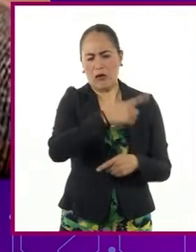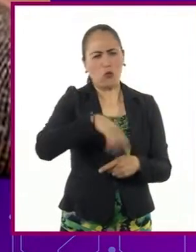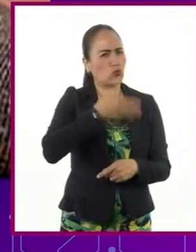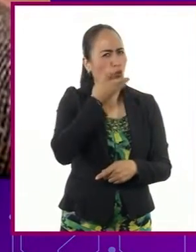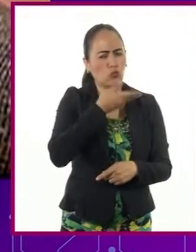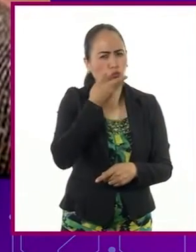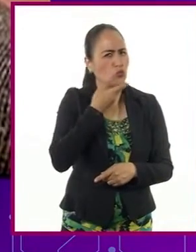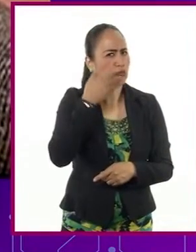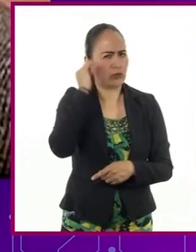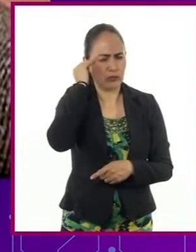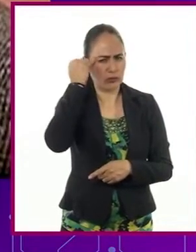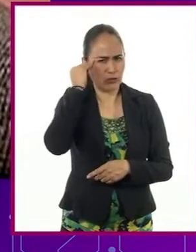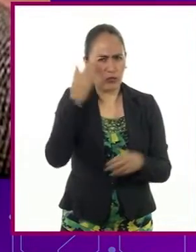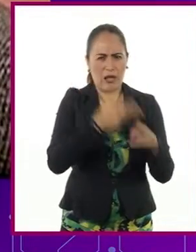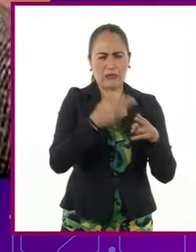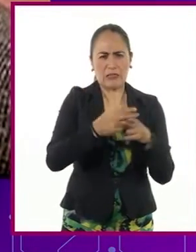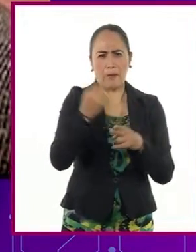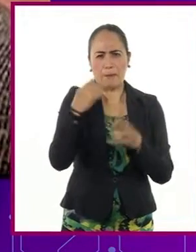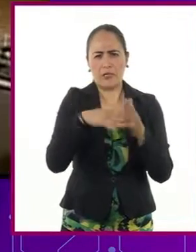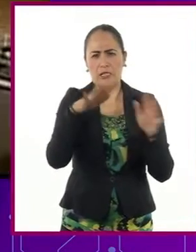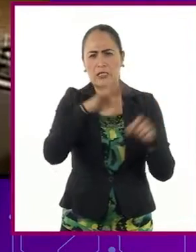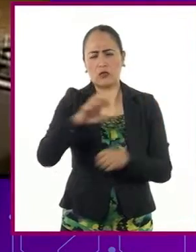reyes indígenas hasta el 1580.